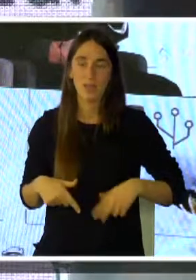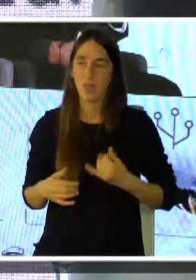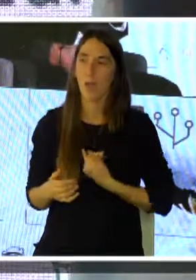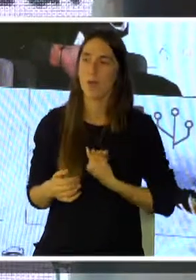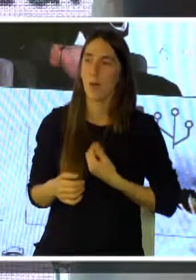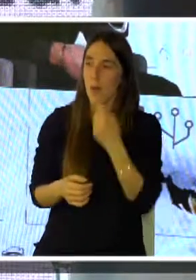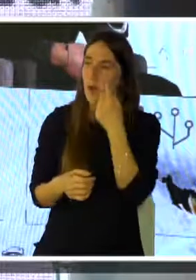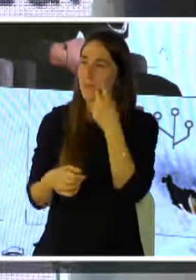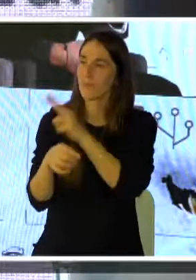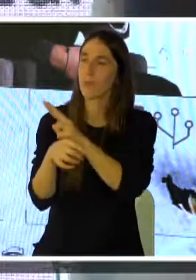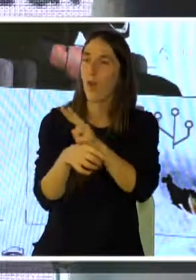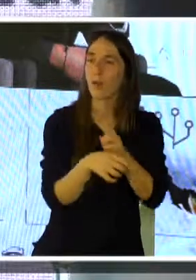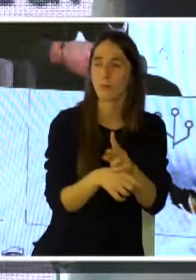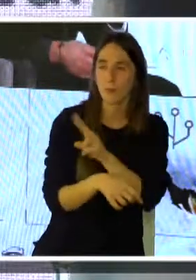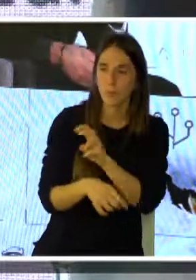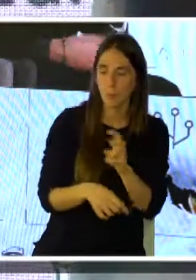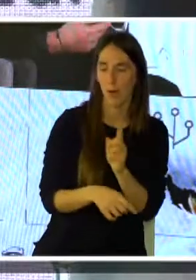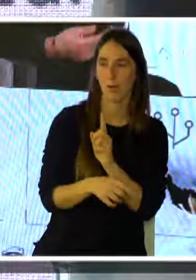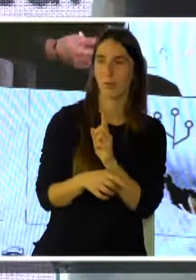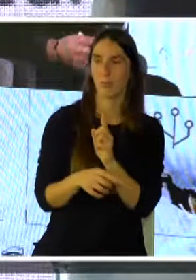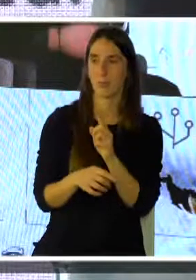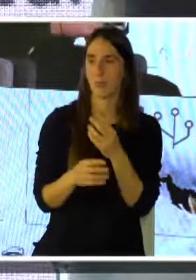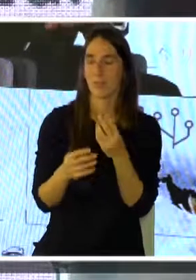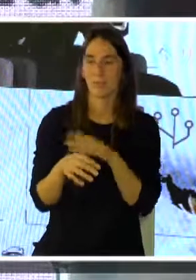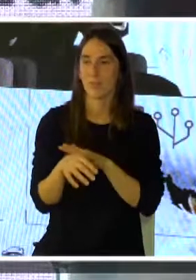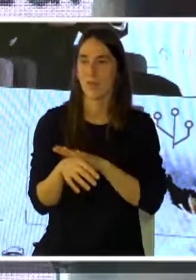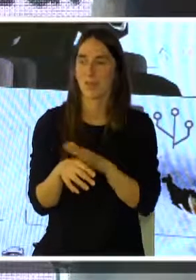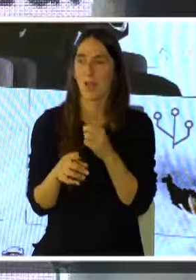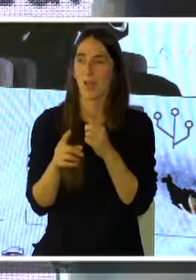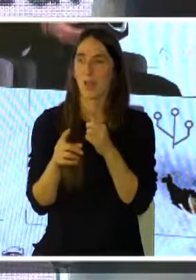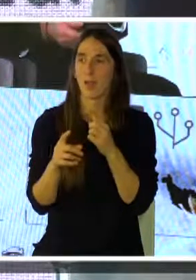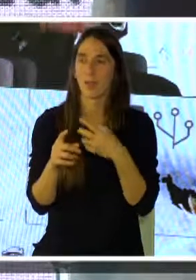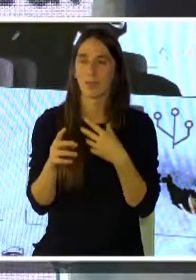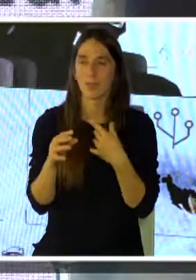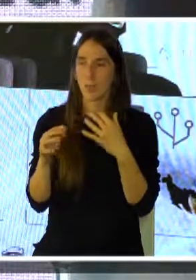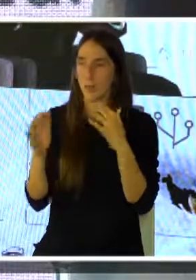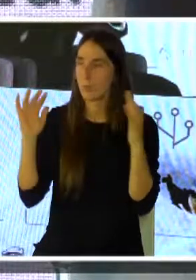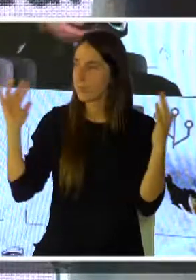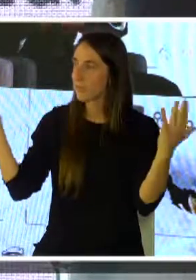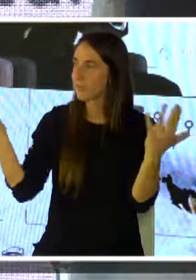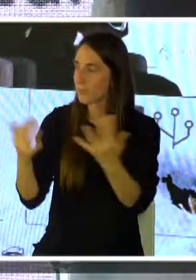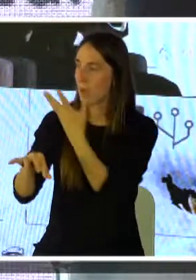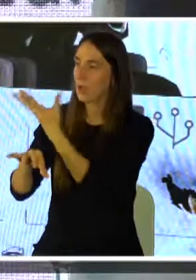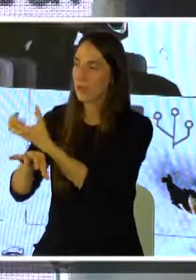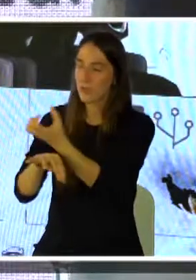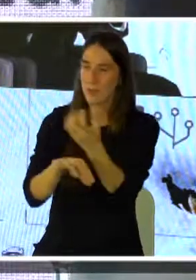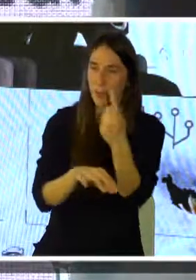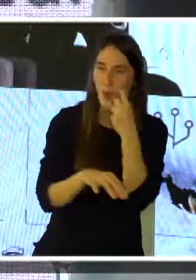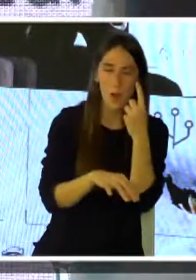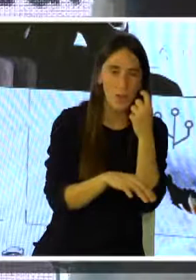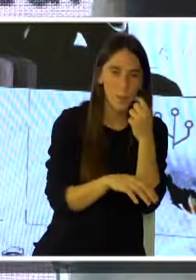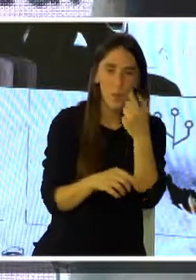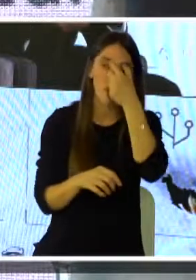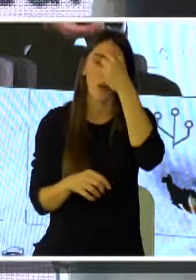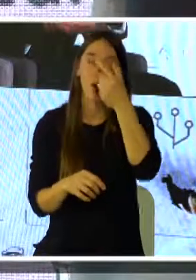fiscalizador, que un poco también después lo vas a hablar Juan, pero básicamente empezamos a tener periféricos o sensores o formas de tecnologías que nos permitan